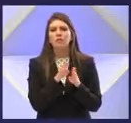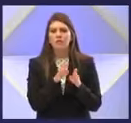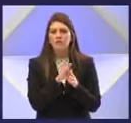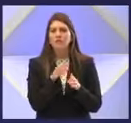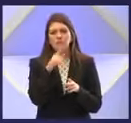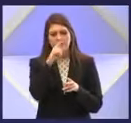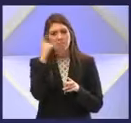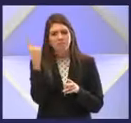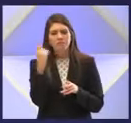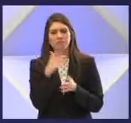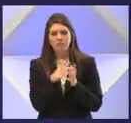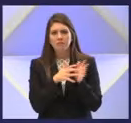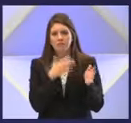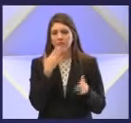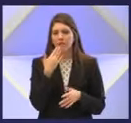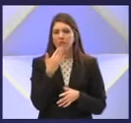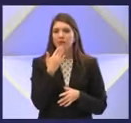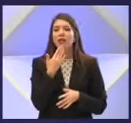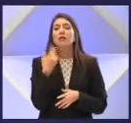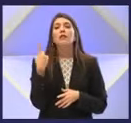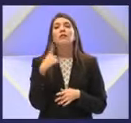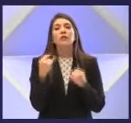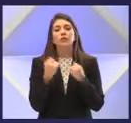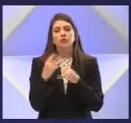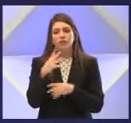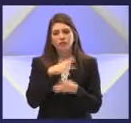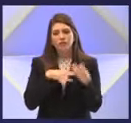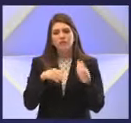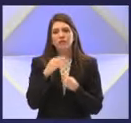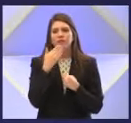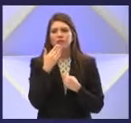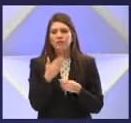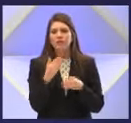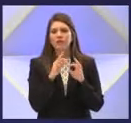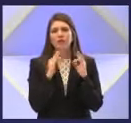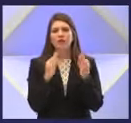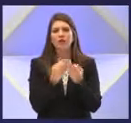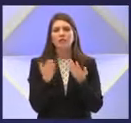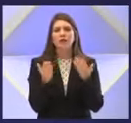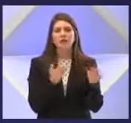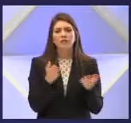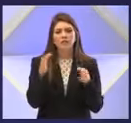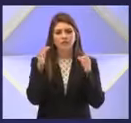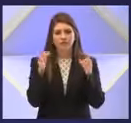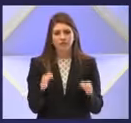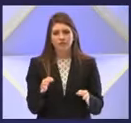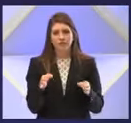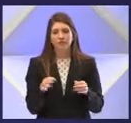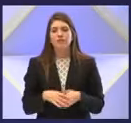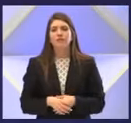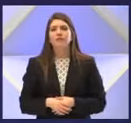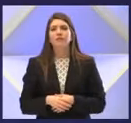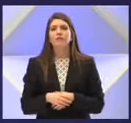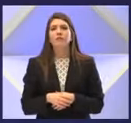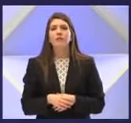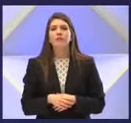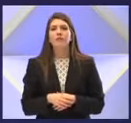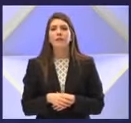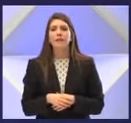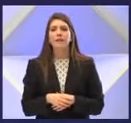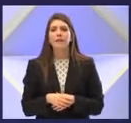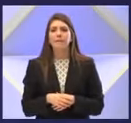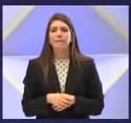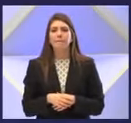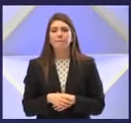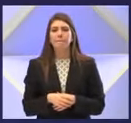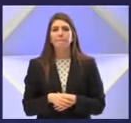también sustantiva en términos de calidad de servicio e de baja